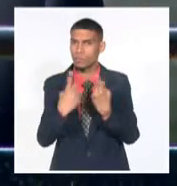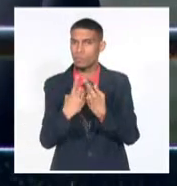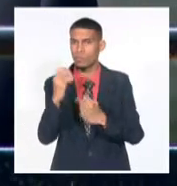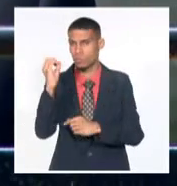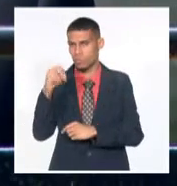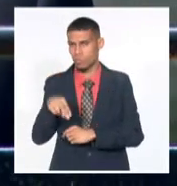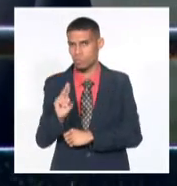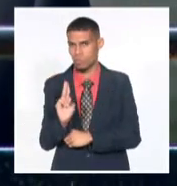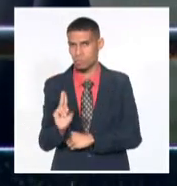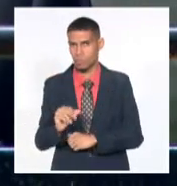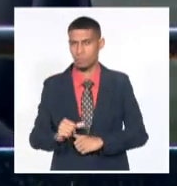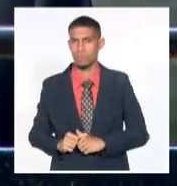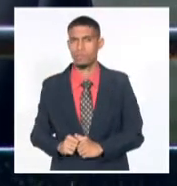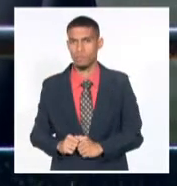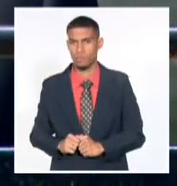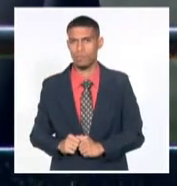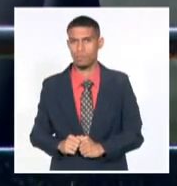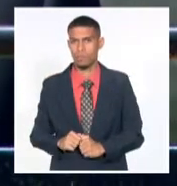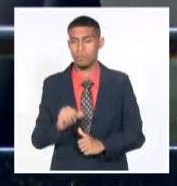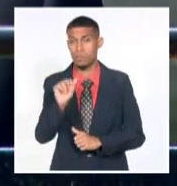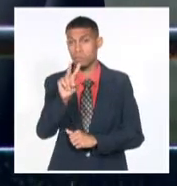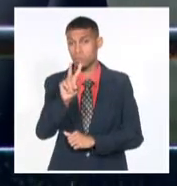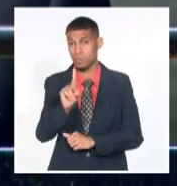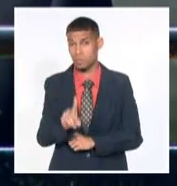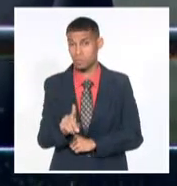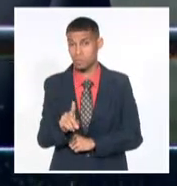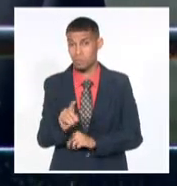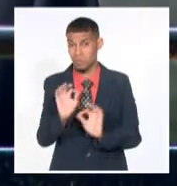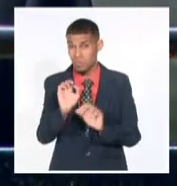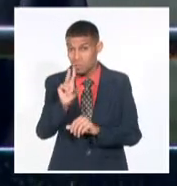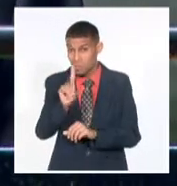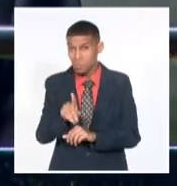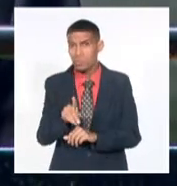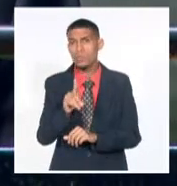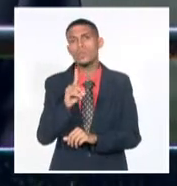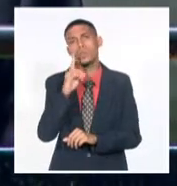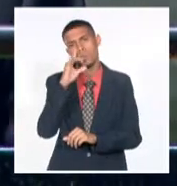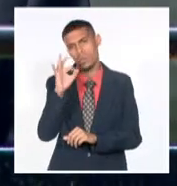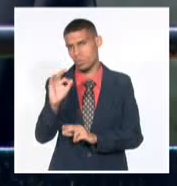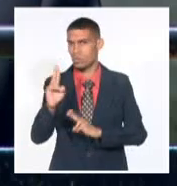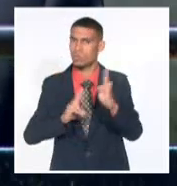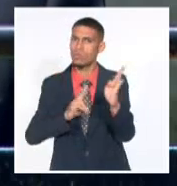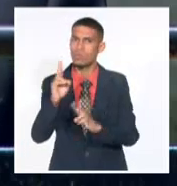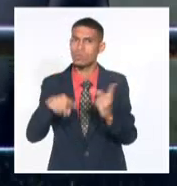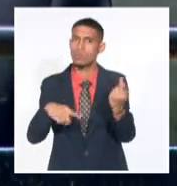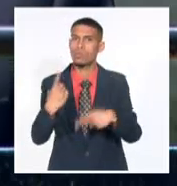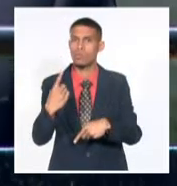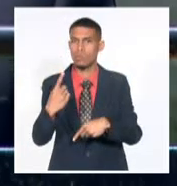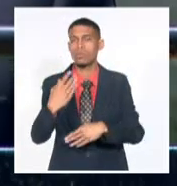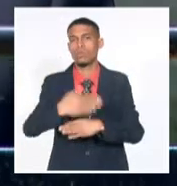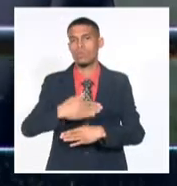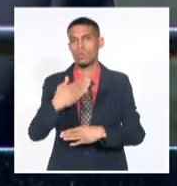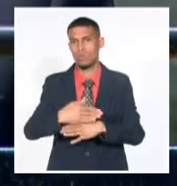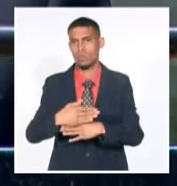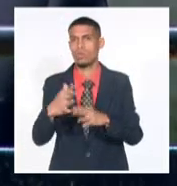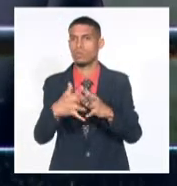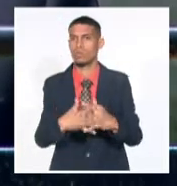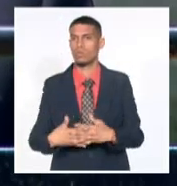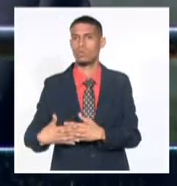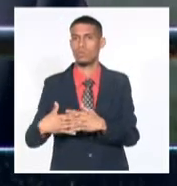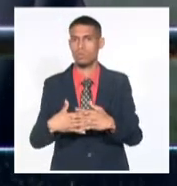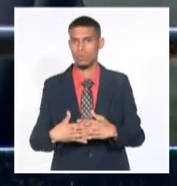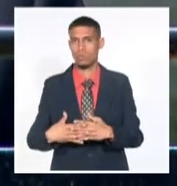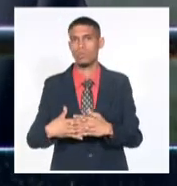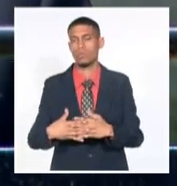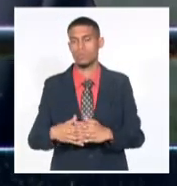de sesiones, 21 de los cuales condenaron explícitamente la arbitraria inclusión de Cuba en